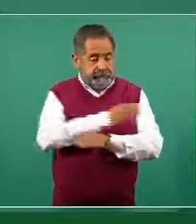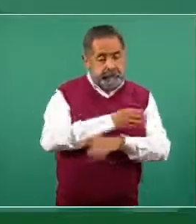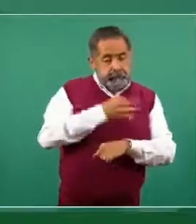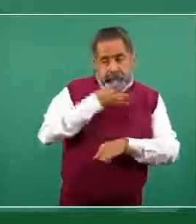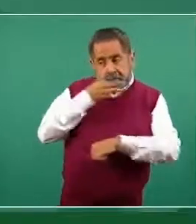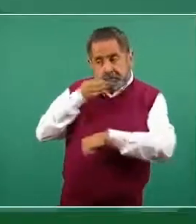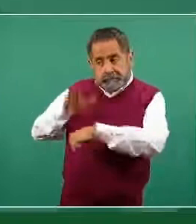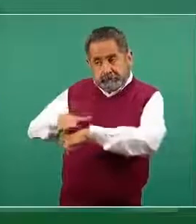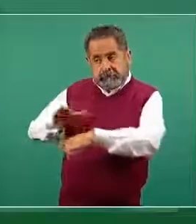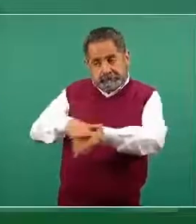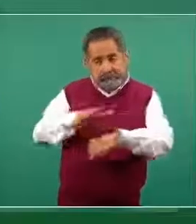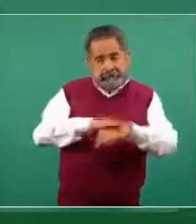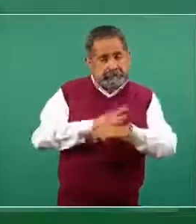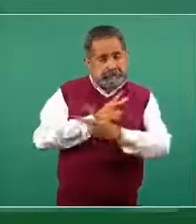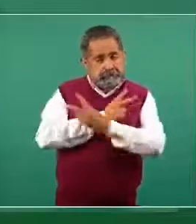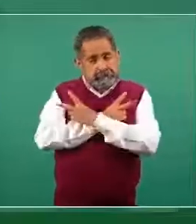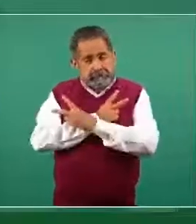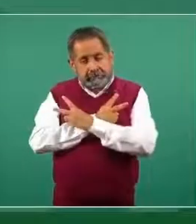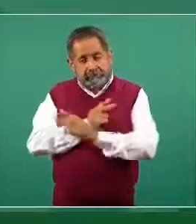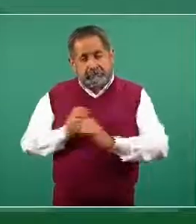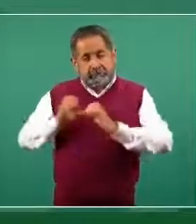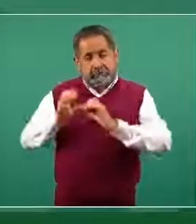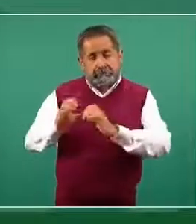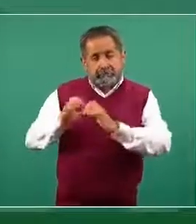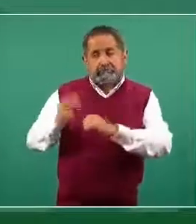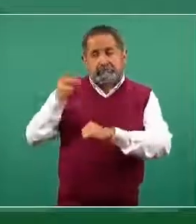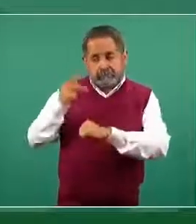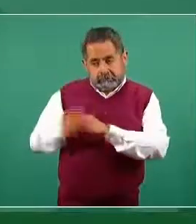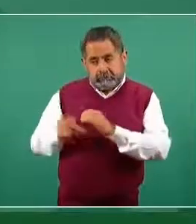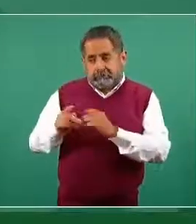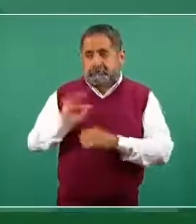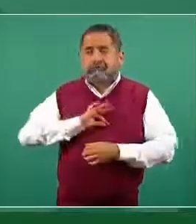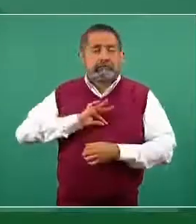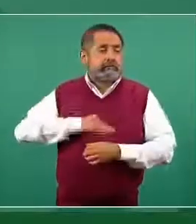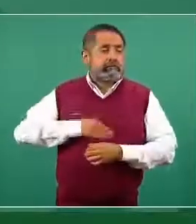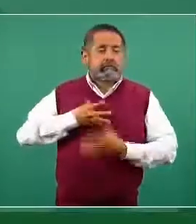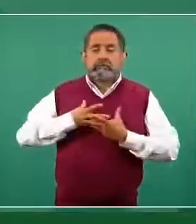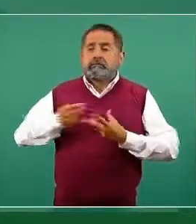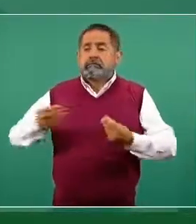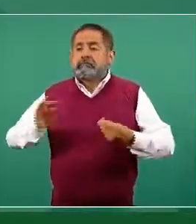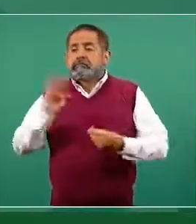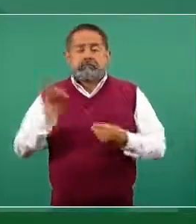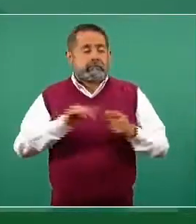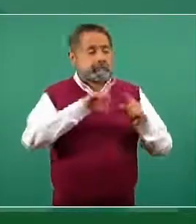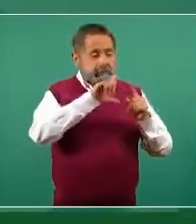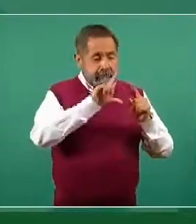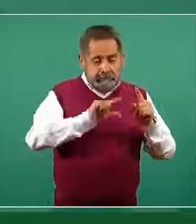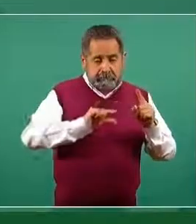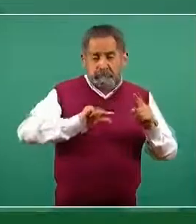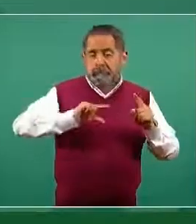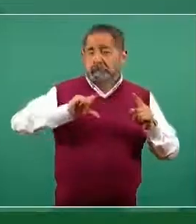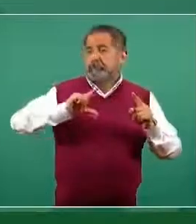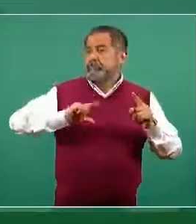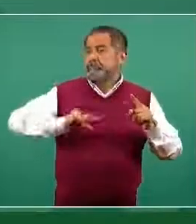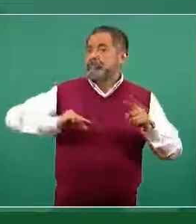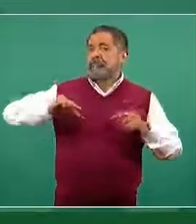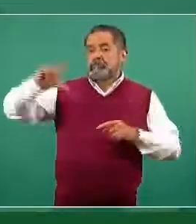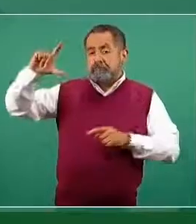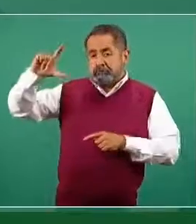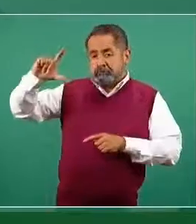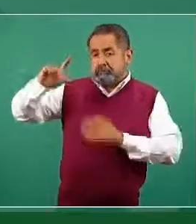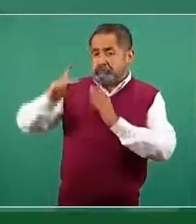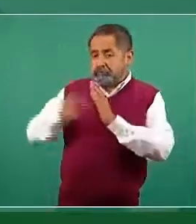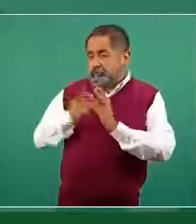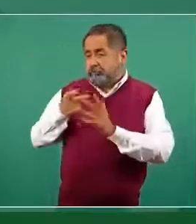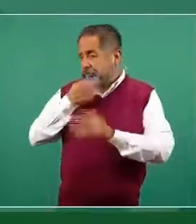periodo vacacional y que esto representaba un riesgo para tener una tercera ola de contagios. Por eso,